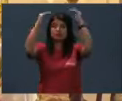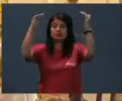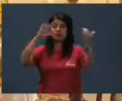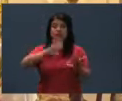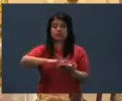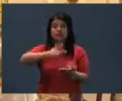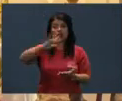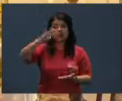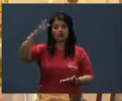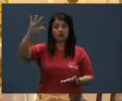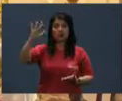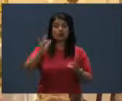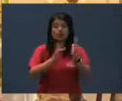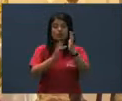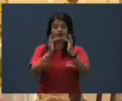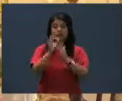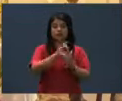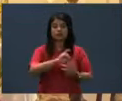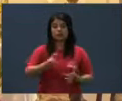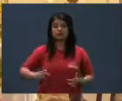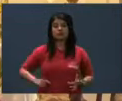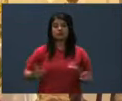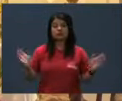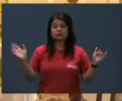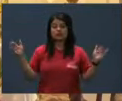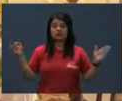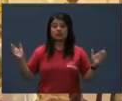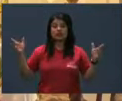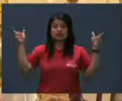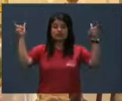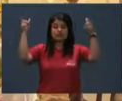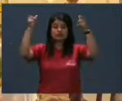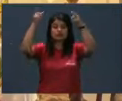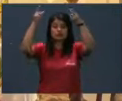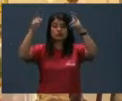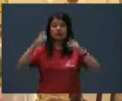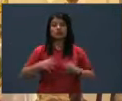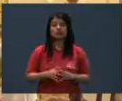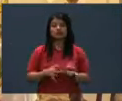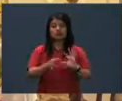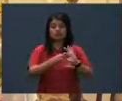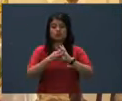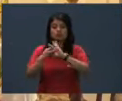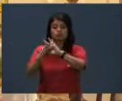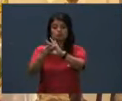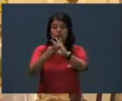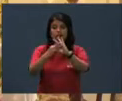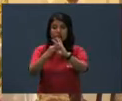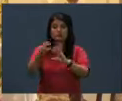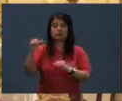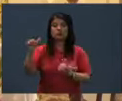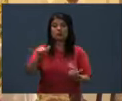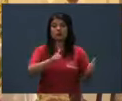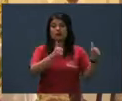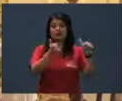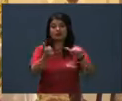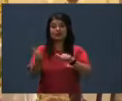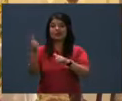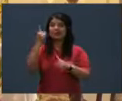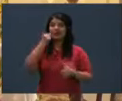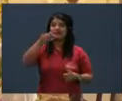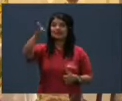por eso con los ángeles y los arcángeles y con la multitud de los santos, te cantamos un himno de